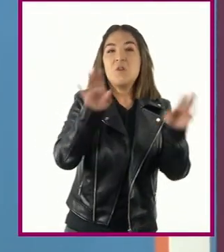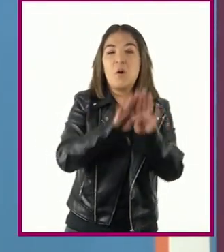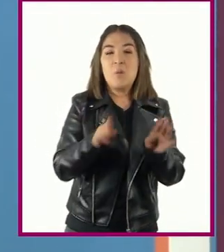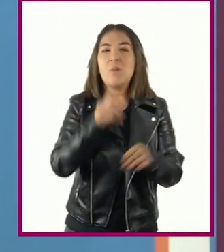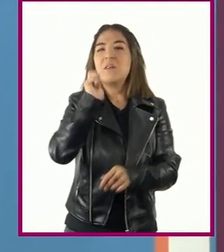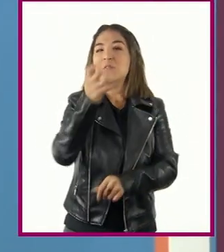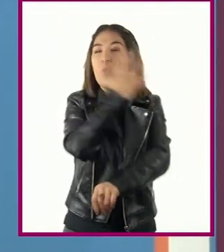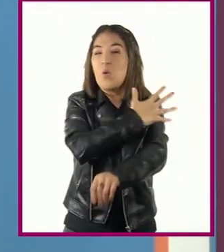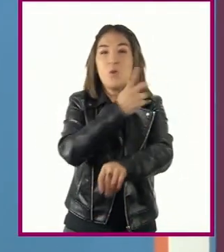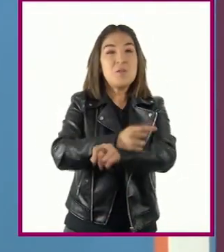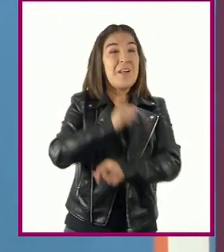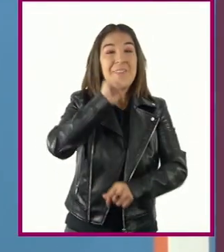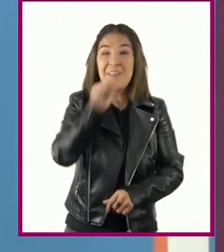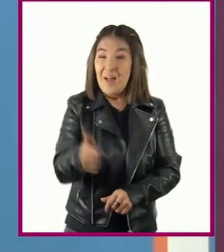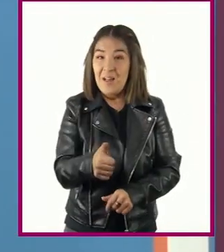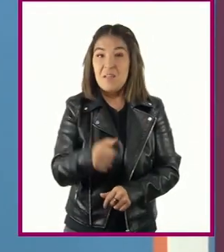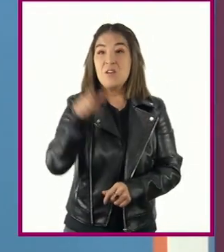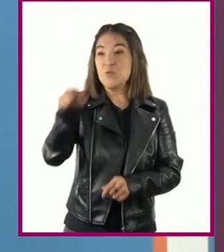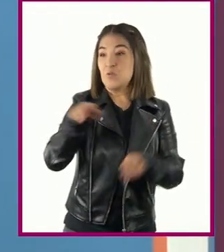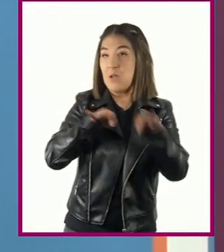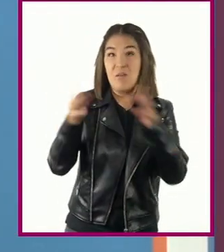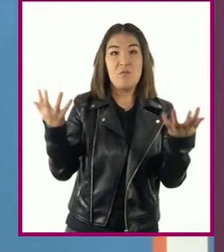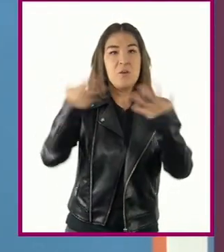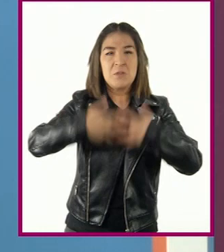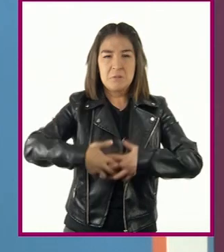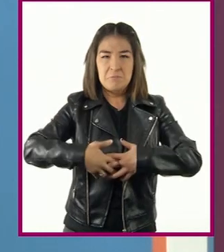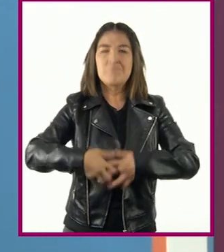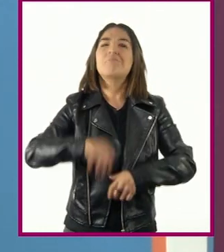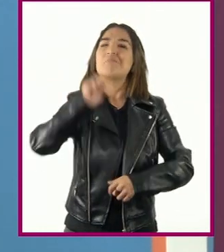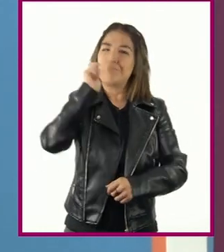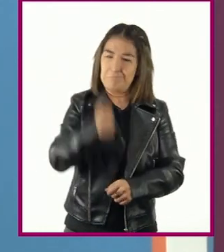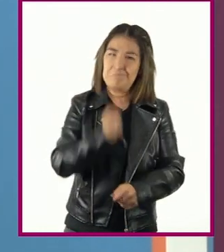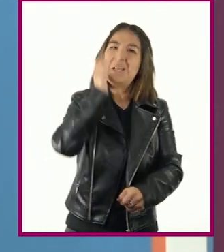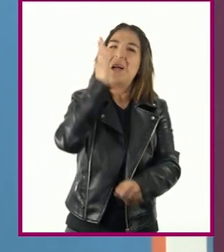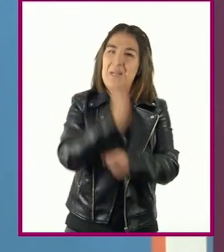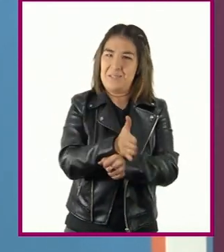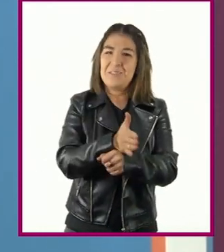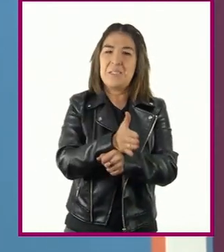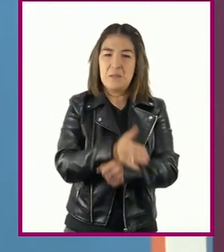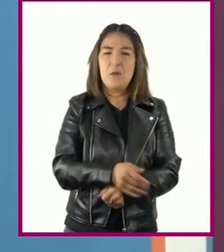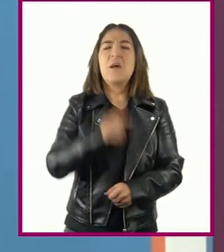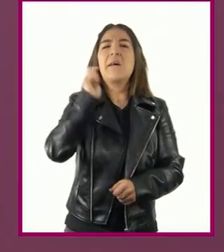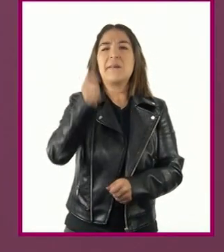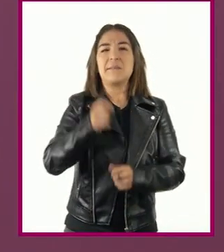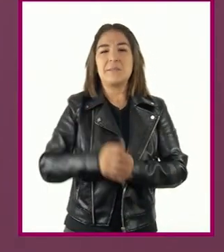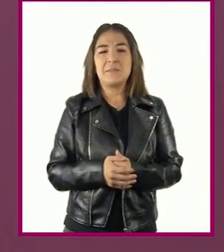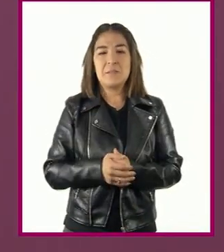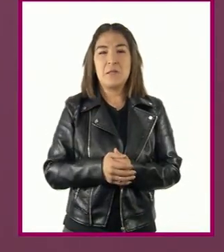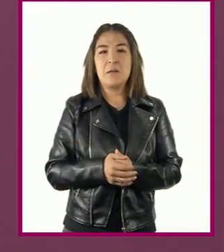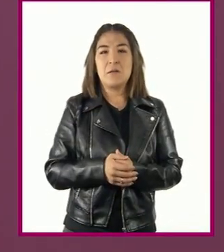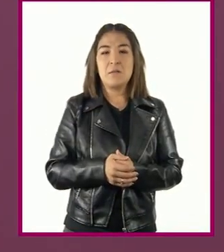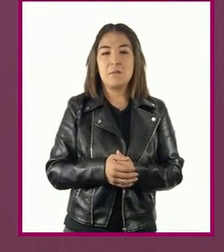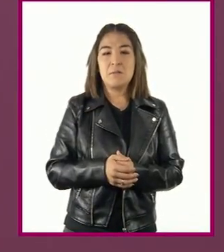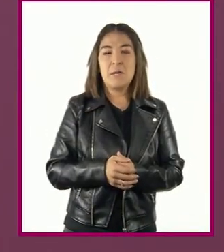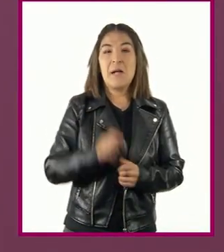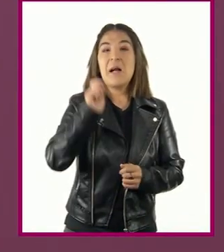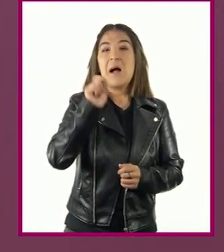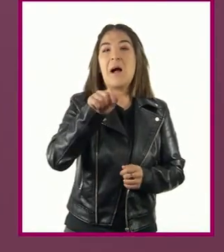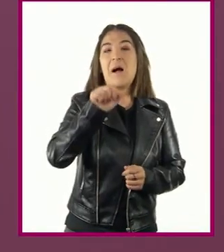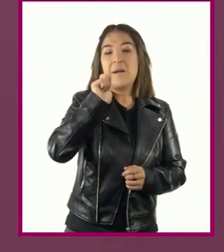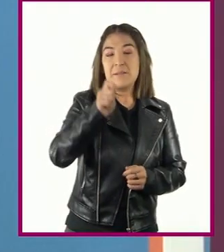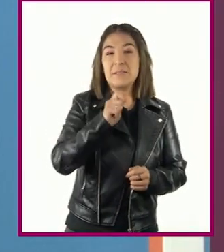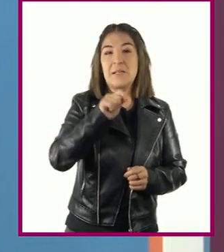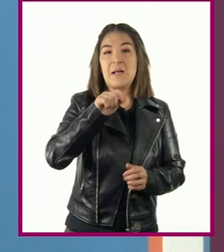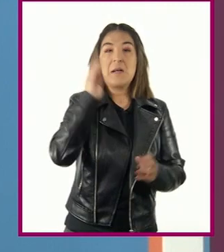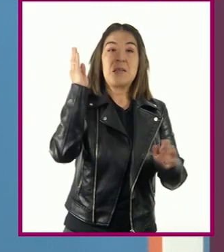cumplimiento de sus funciones, serían acreedores a sanciones que van desde una amonestación hasta